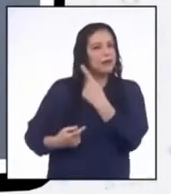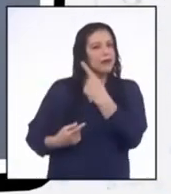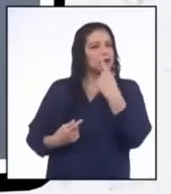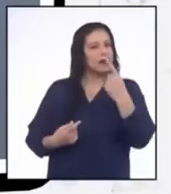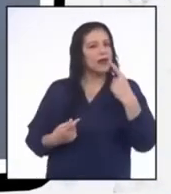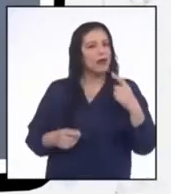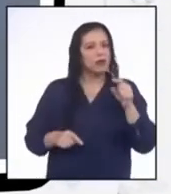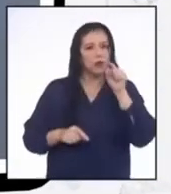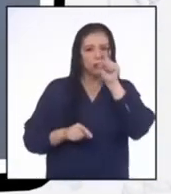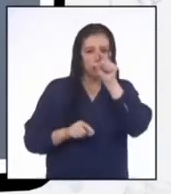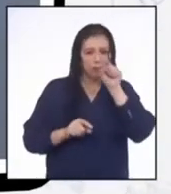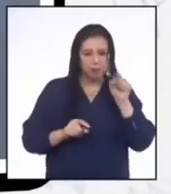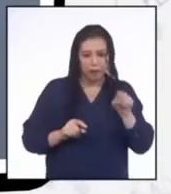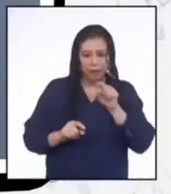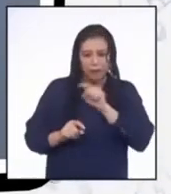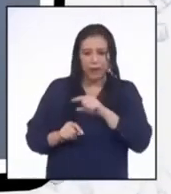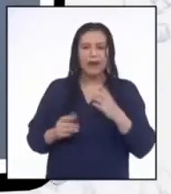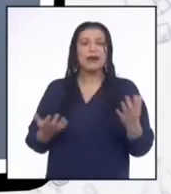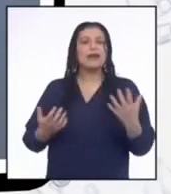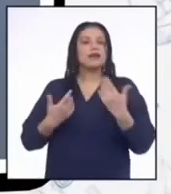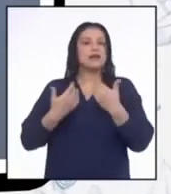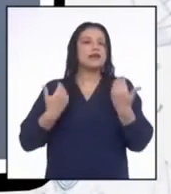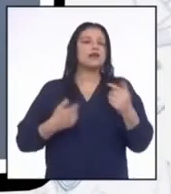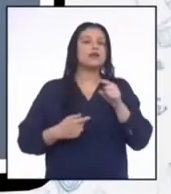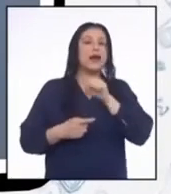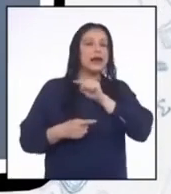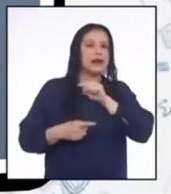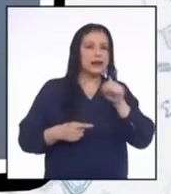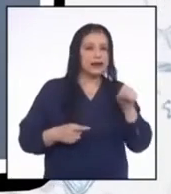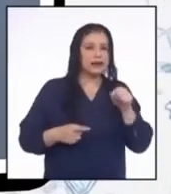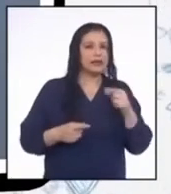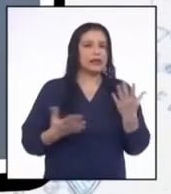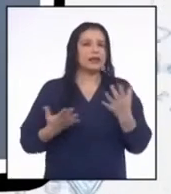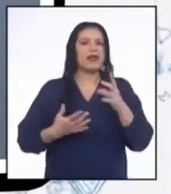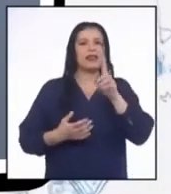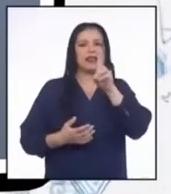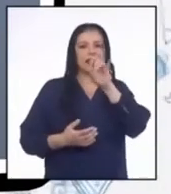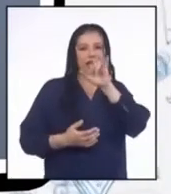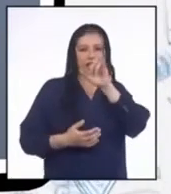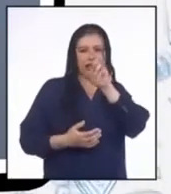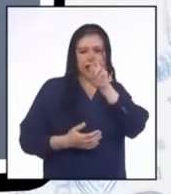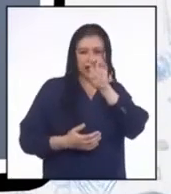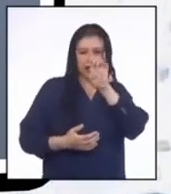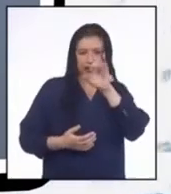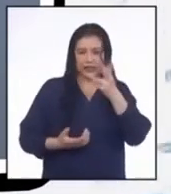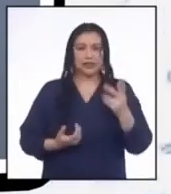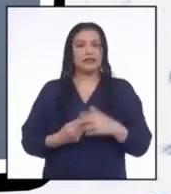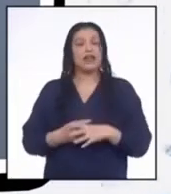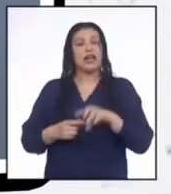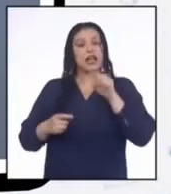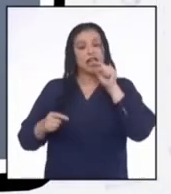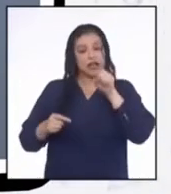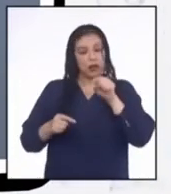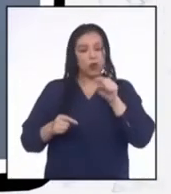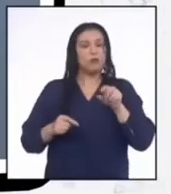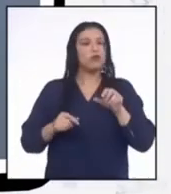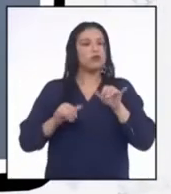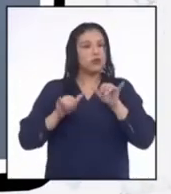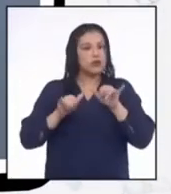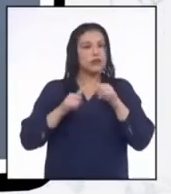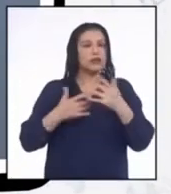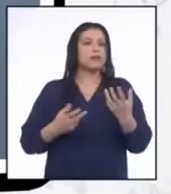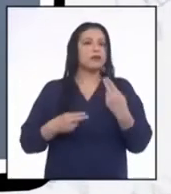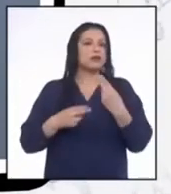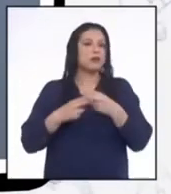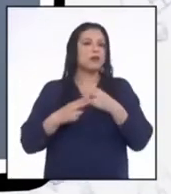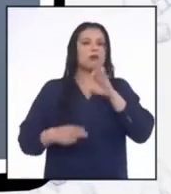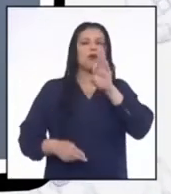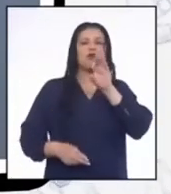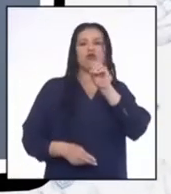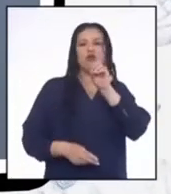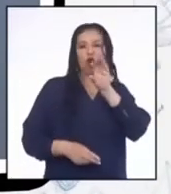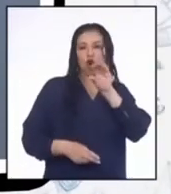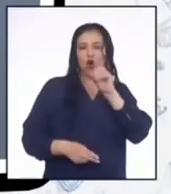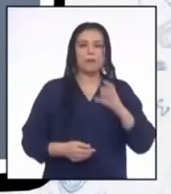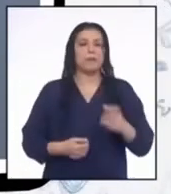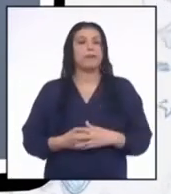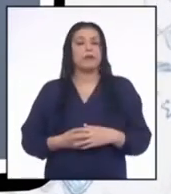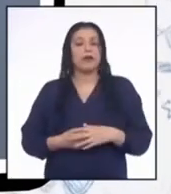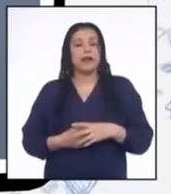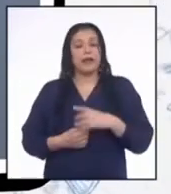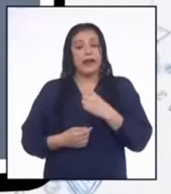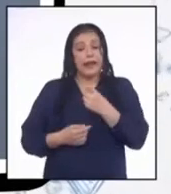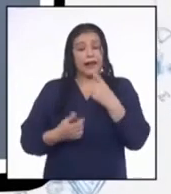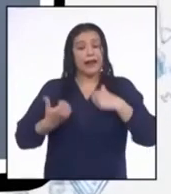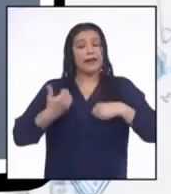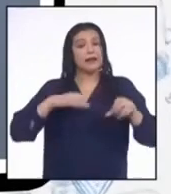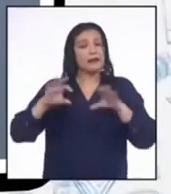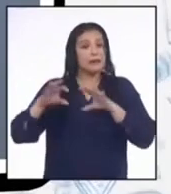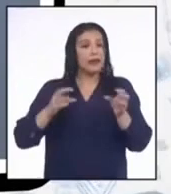uno de sus puntos equidistan de una recta fija llamada directriz y de un punto fijo conocido como foco. En nuestras